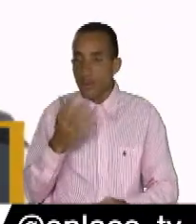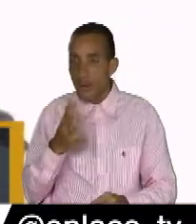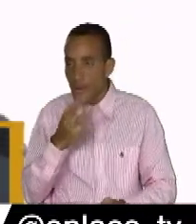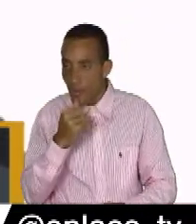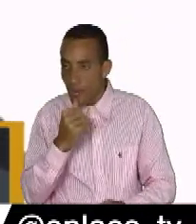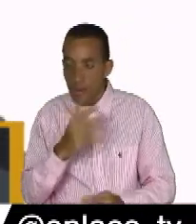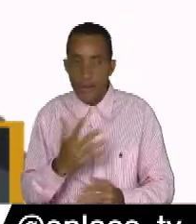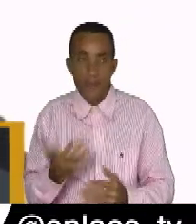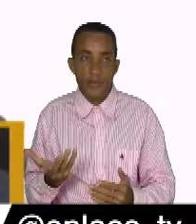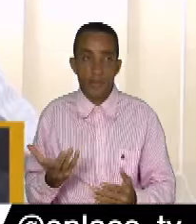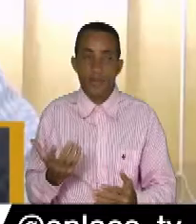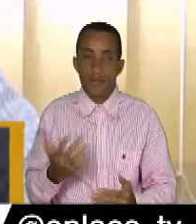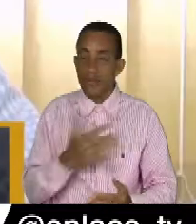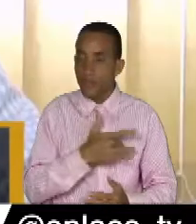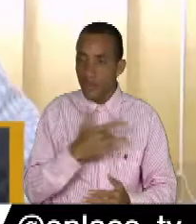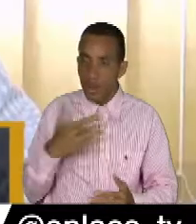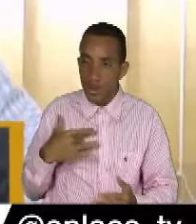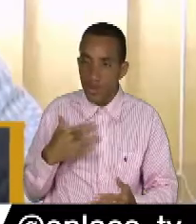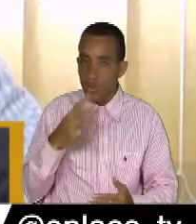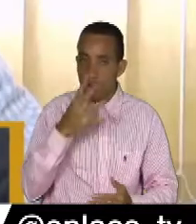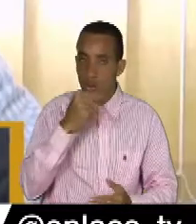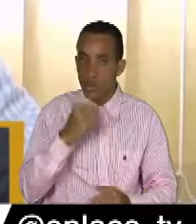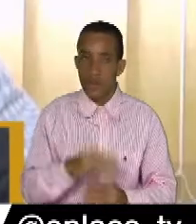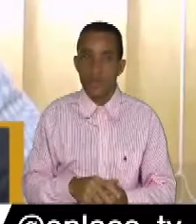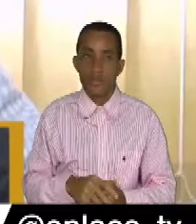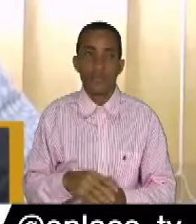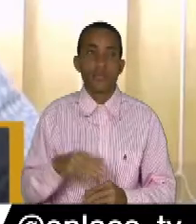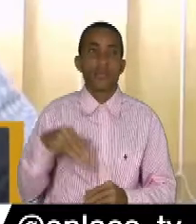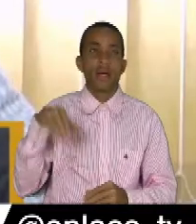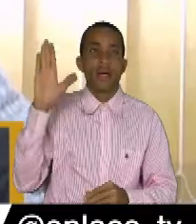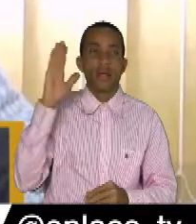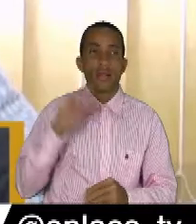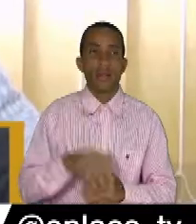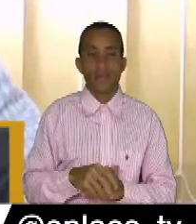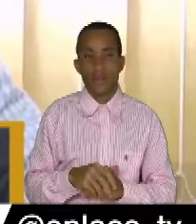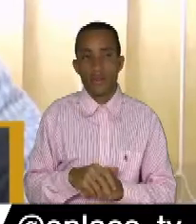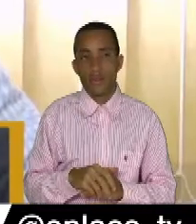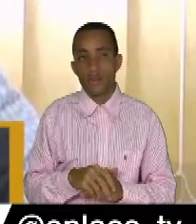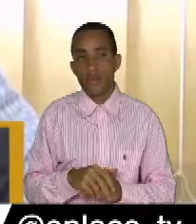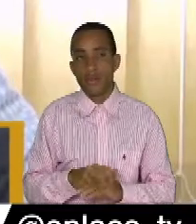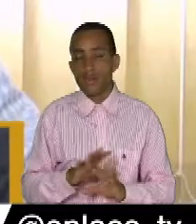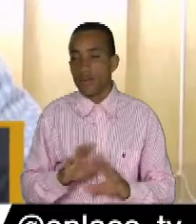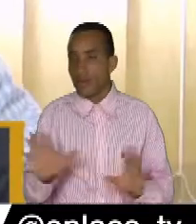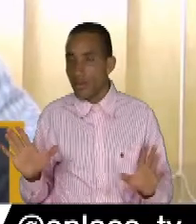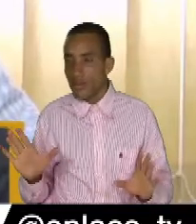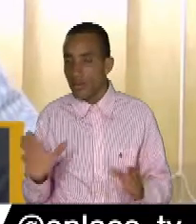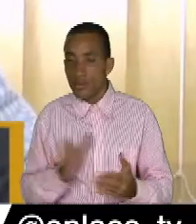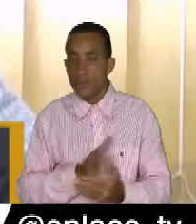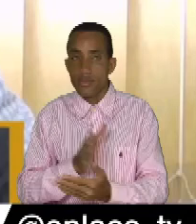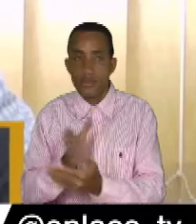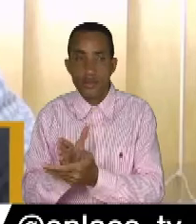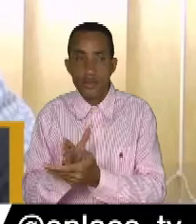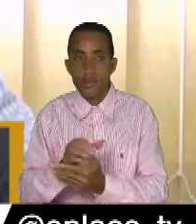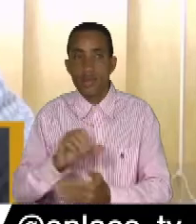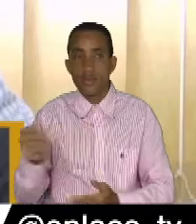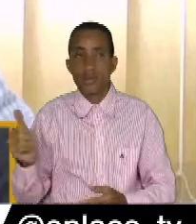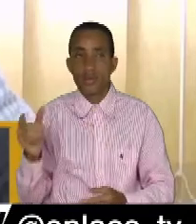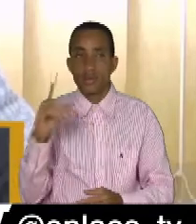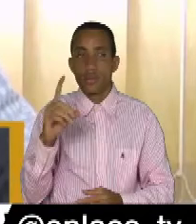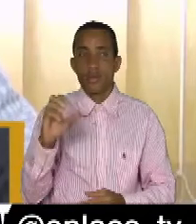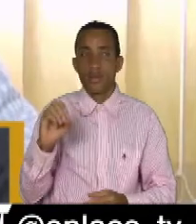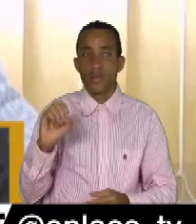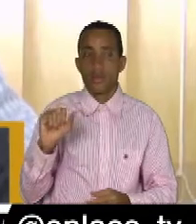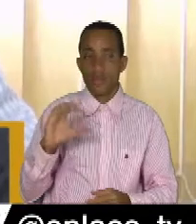con un servicio de salud. La mayoría de las que llegan al hospital llegan pero sin SOAT. Los SOAT llegan a otras instituciones de